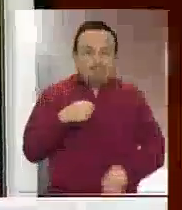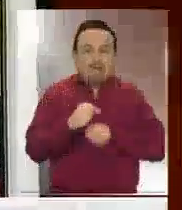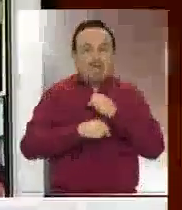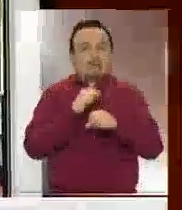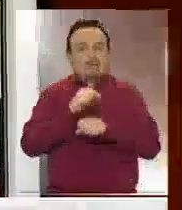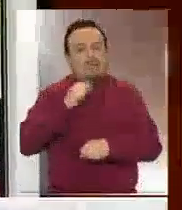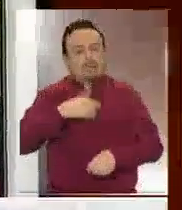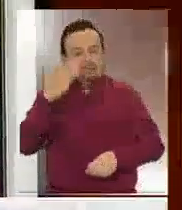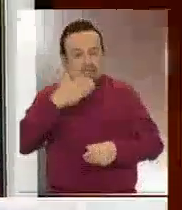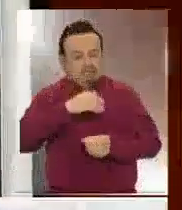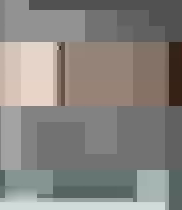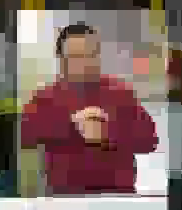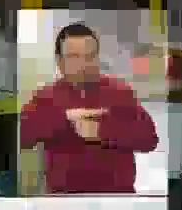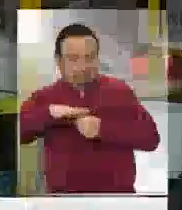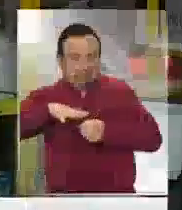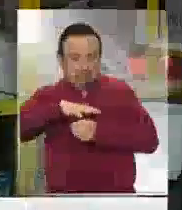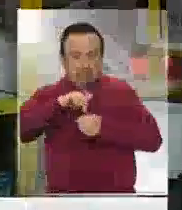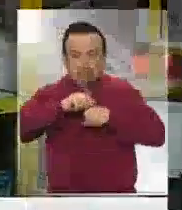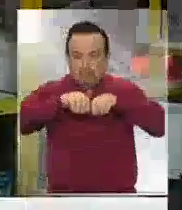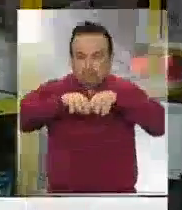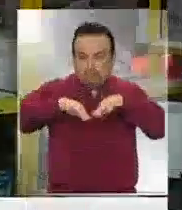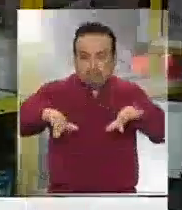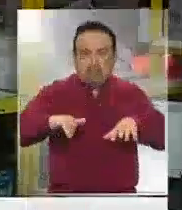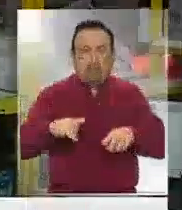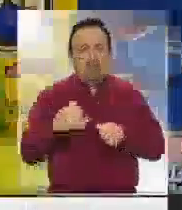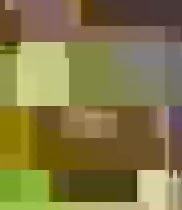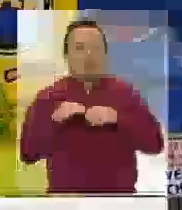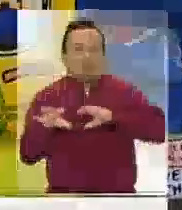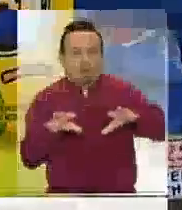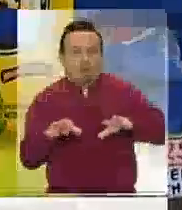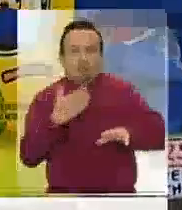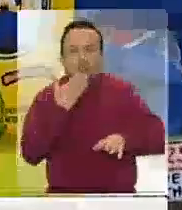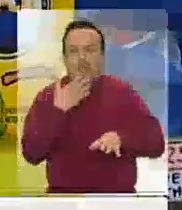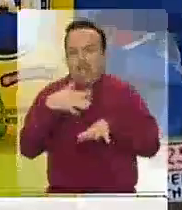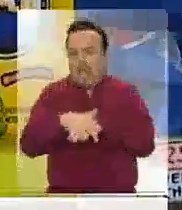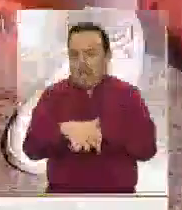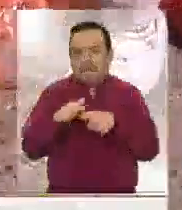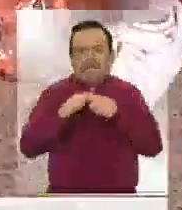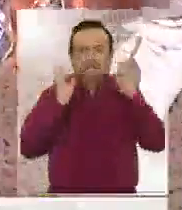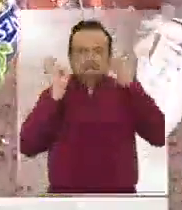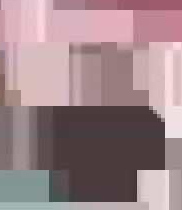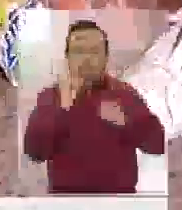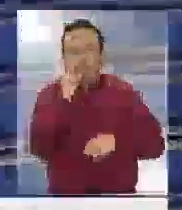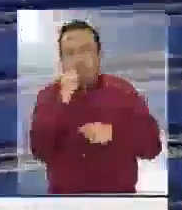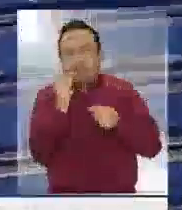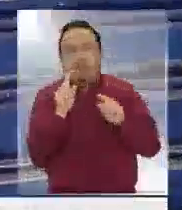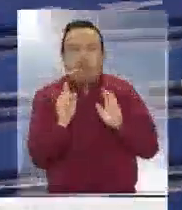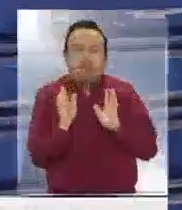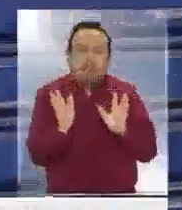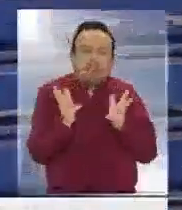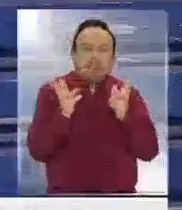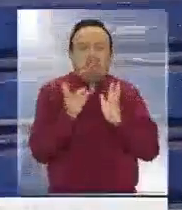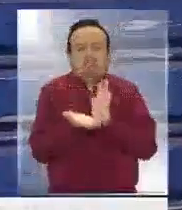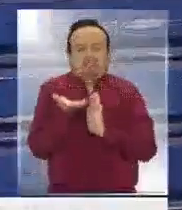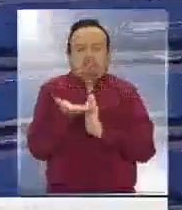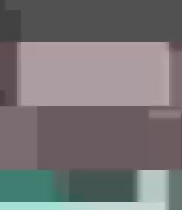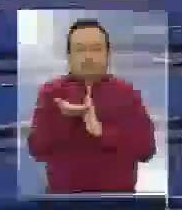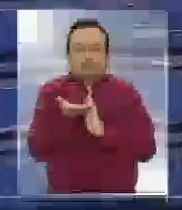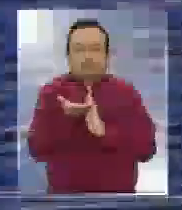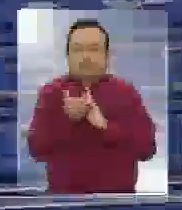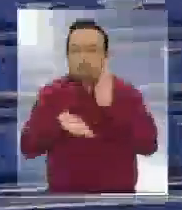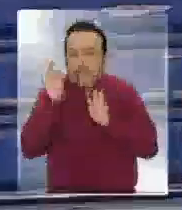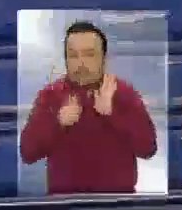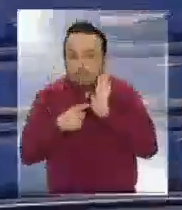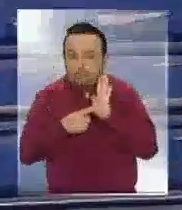de crisis por el coronavirus, los precios de abarrotes también han registrado un leve aumento. Oh, sí, el más notorio fue el del